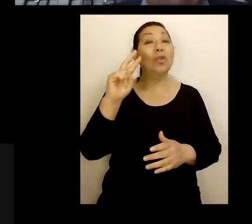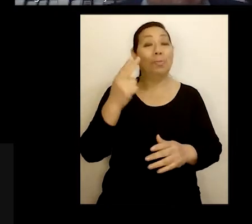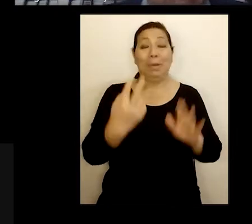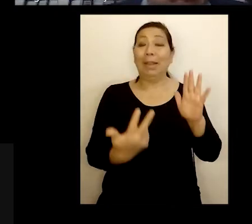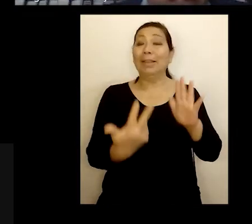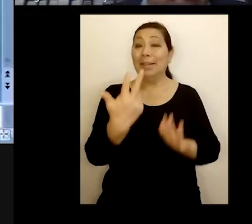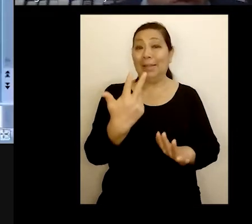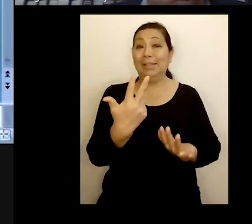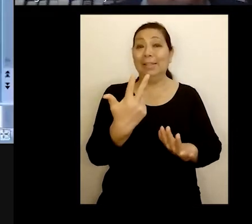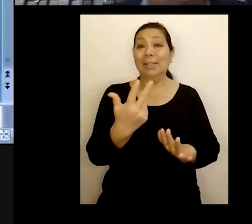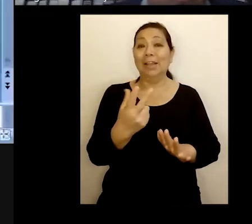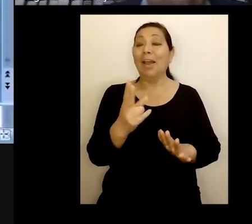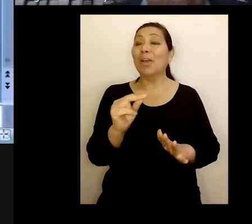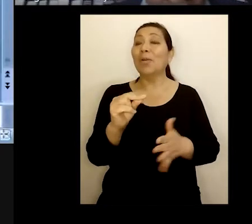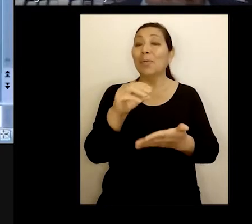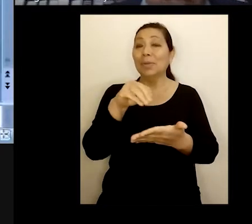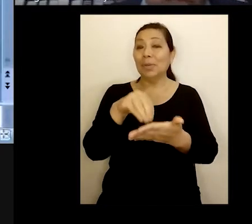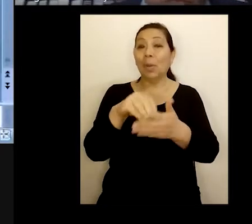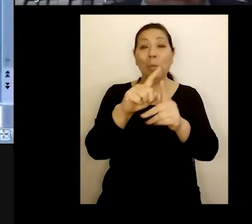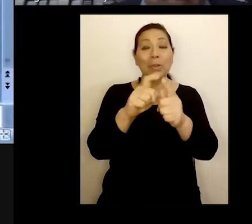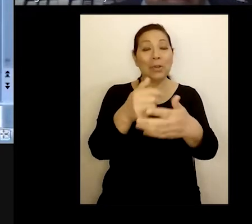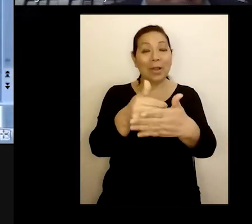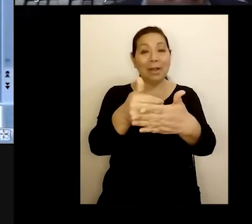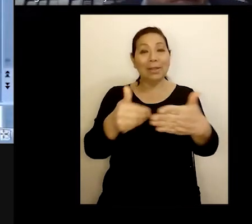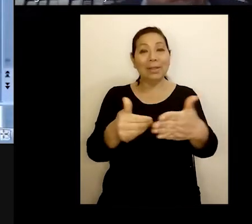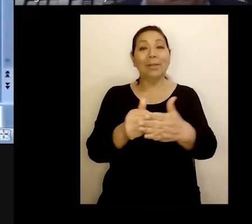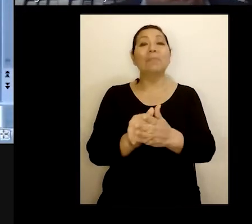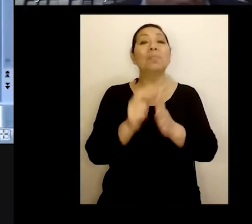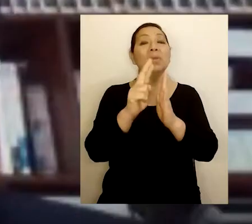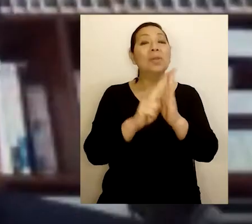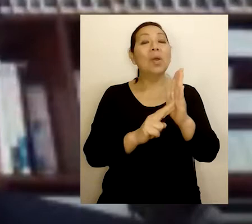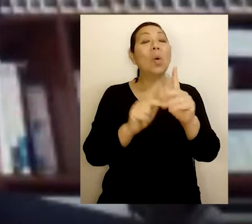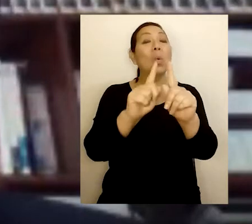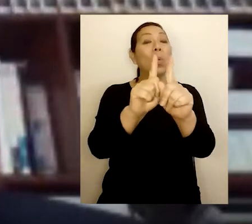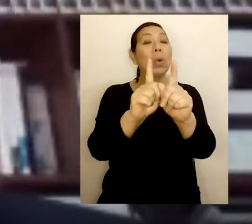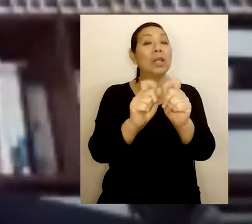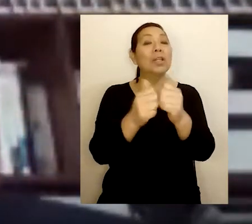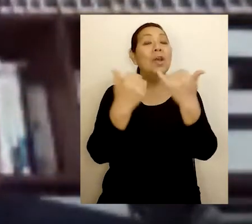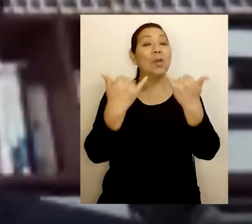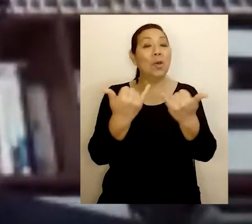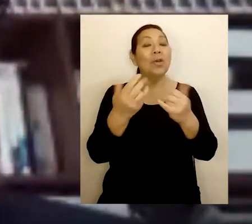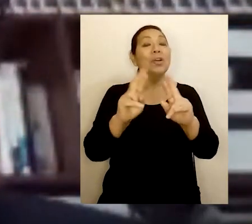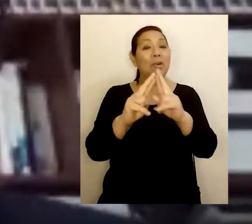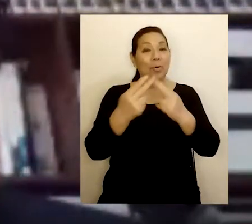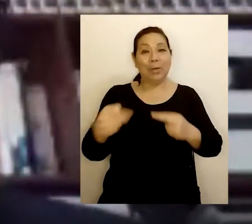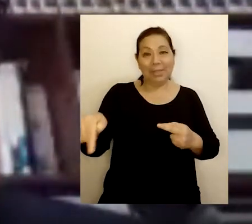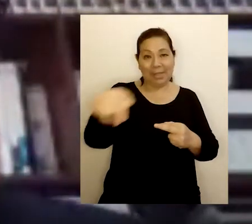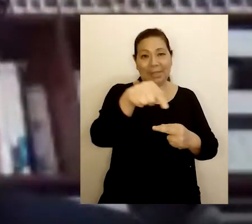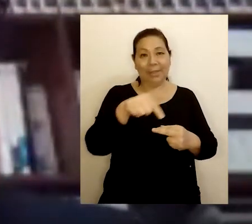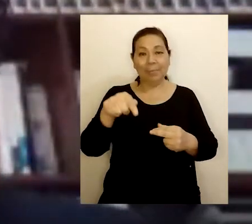184-2013, se declaró fundada la cuestión previa, resolución cuestionada que hoy nos convoca.